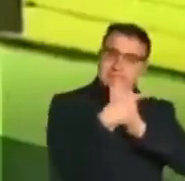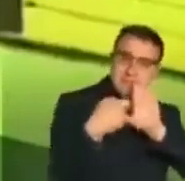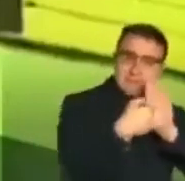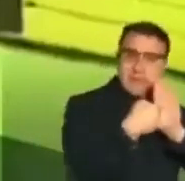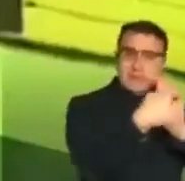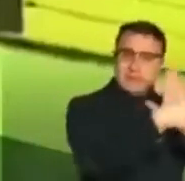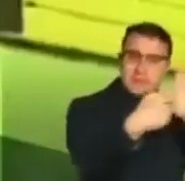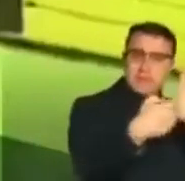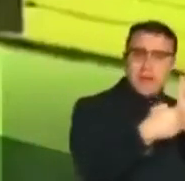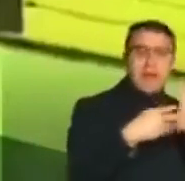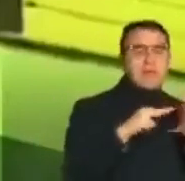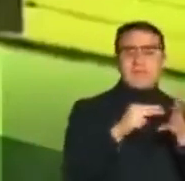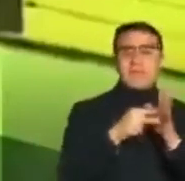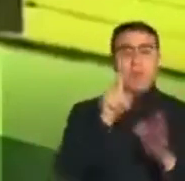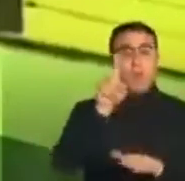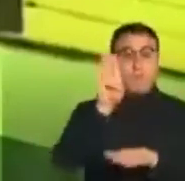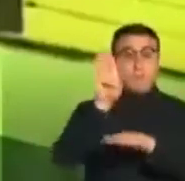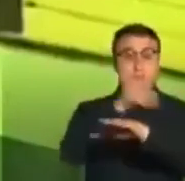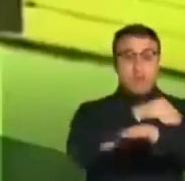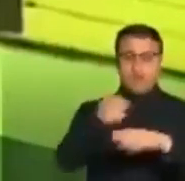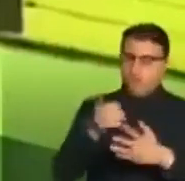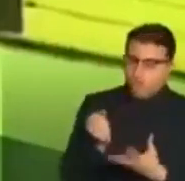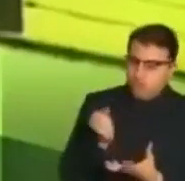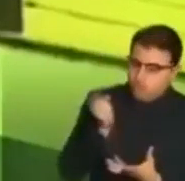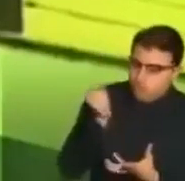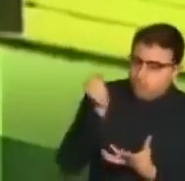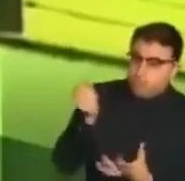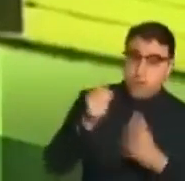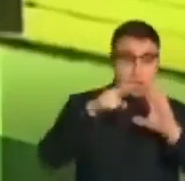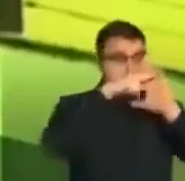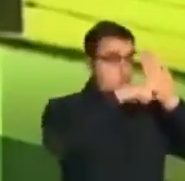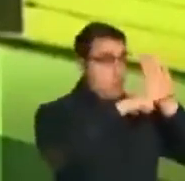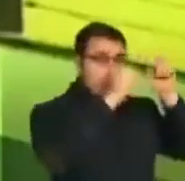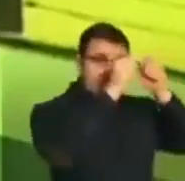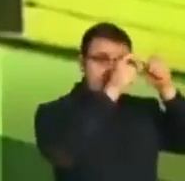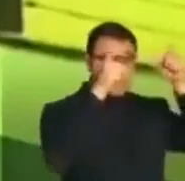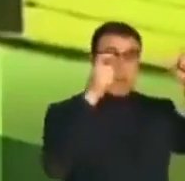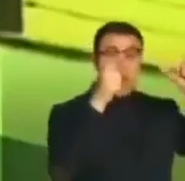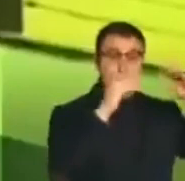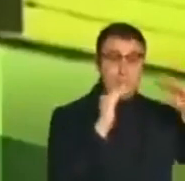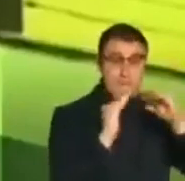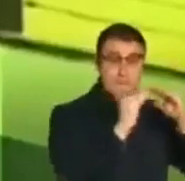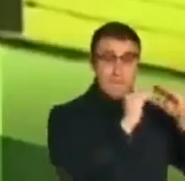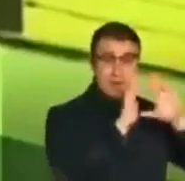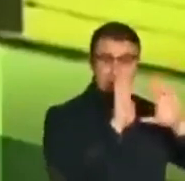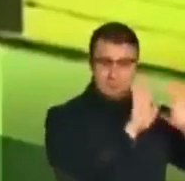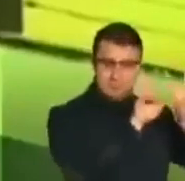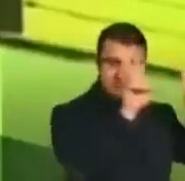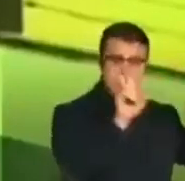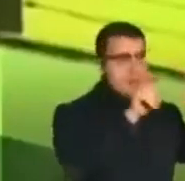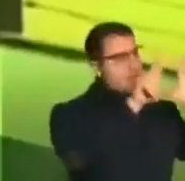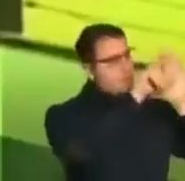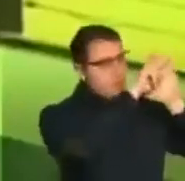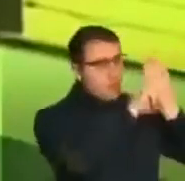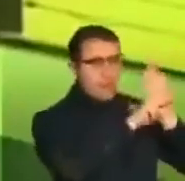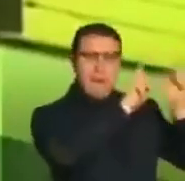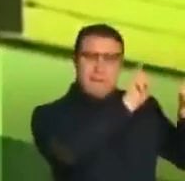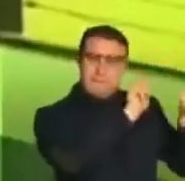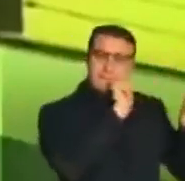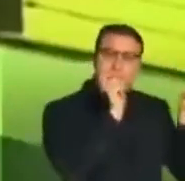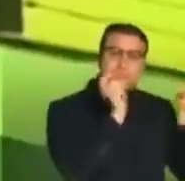año, modificando la política de vivienda, que ya